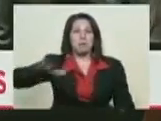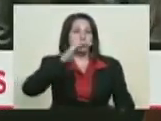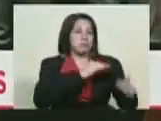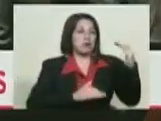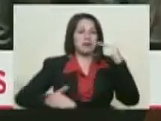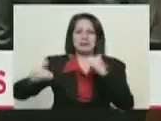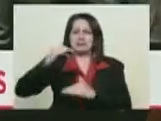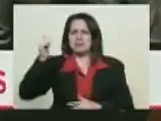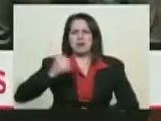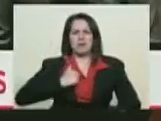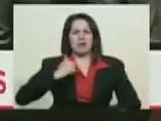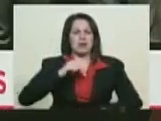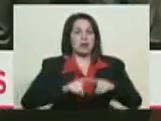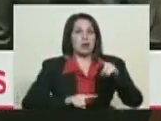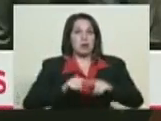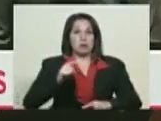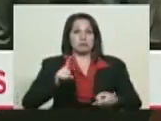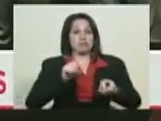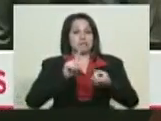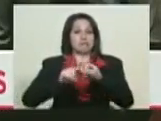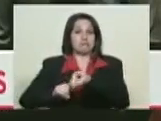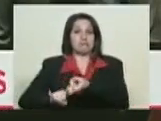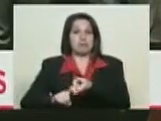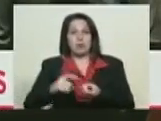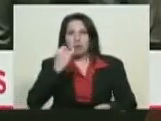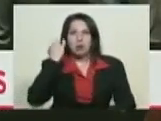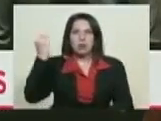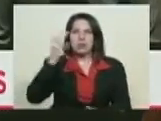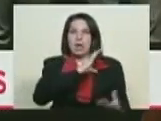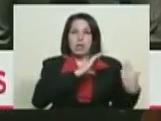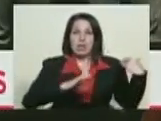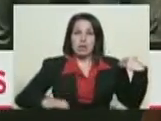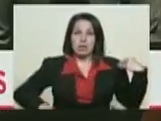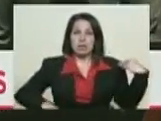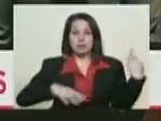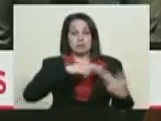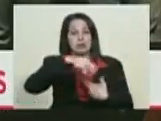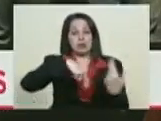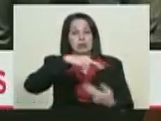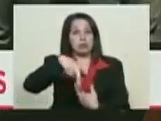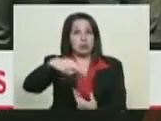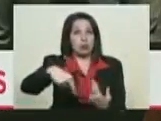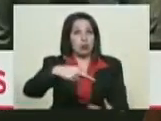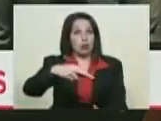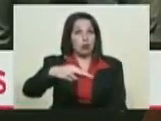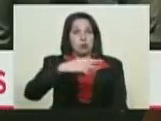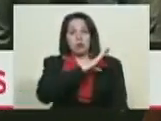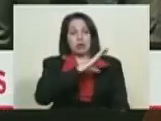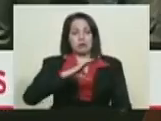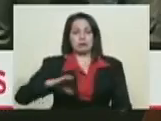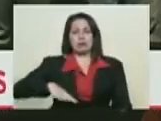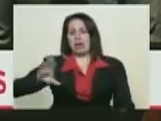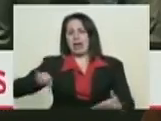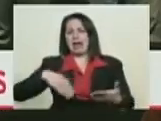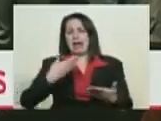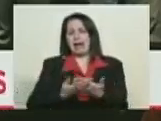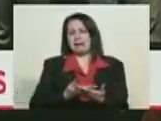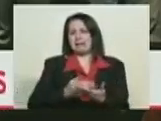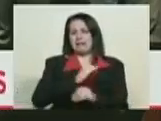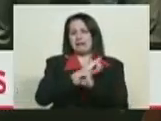cosa. Nos hemos casado con la idea de Cristo el Redentor. Soy cristiano hasta la